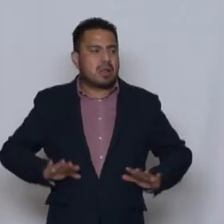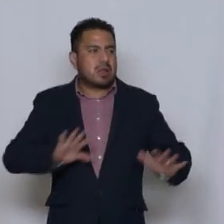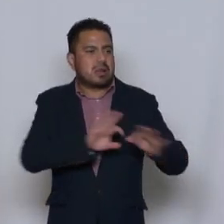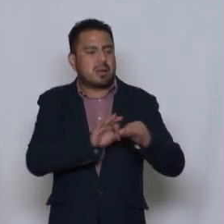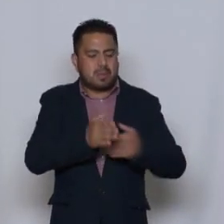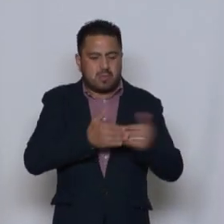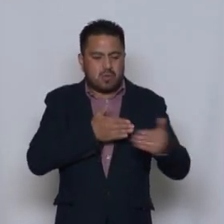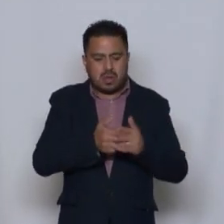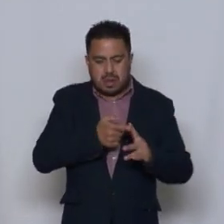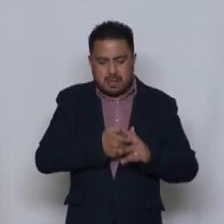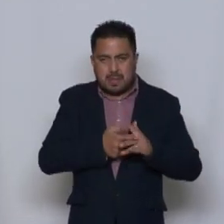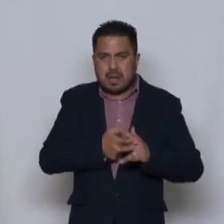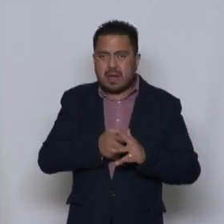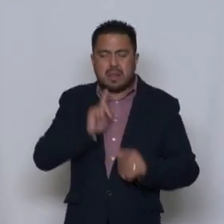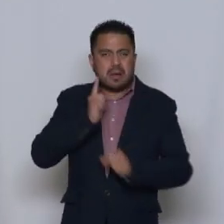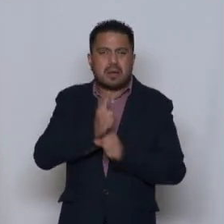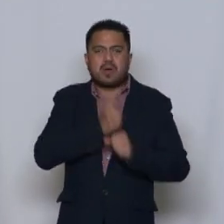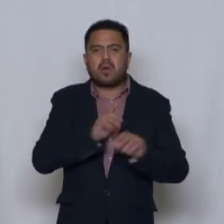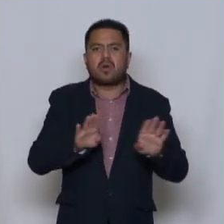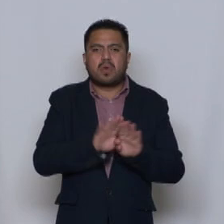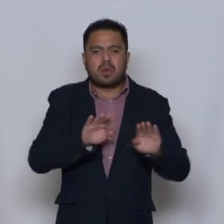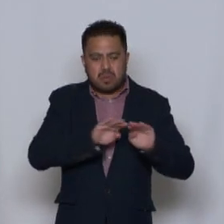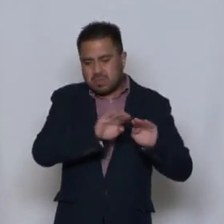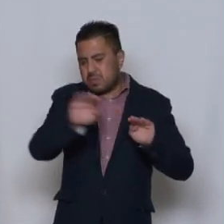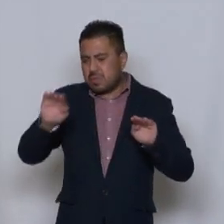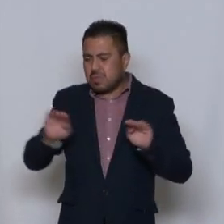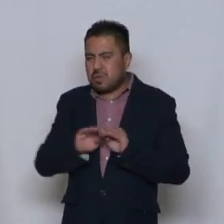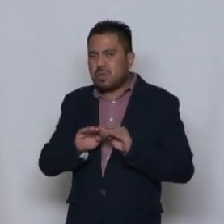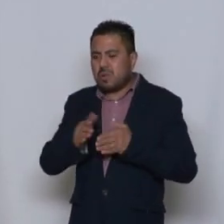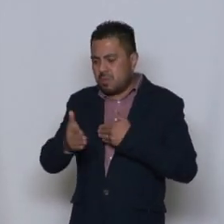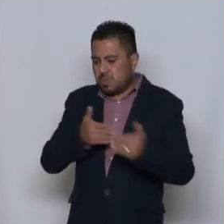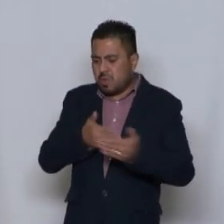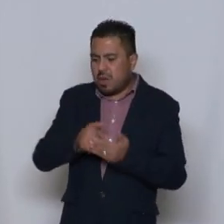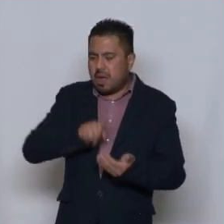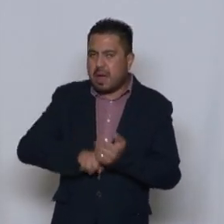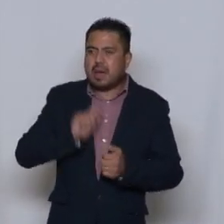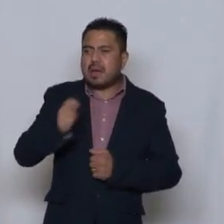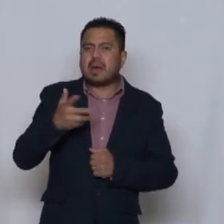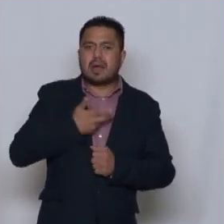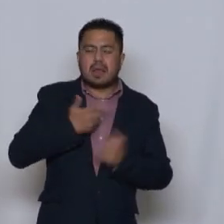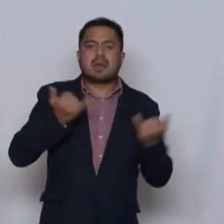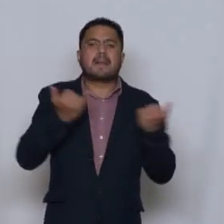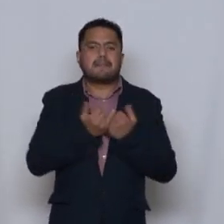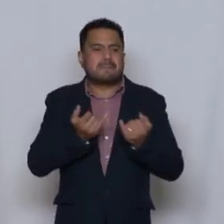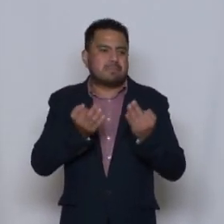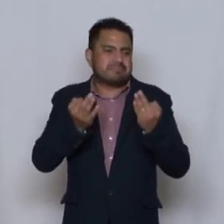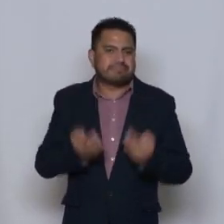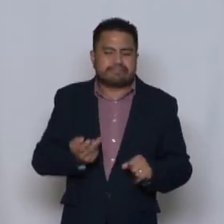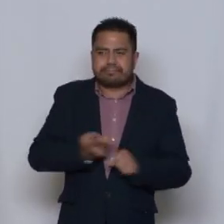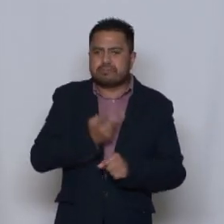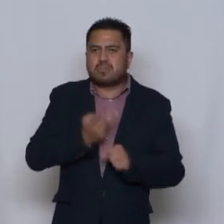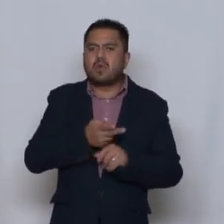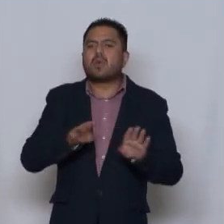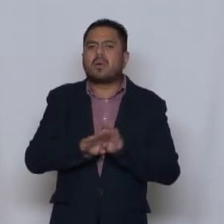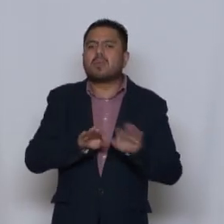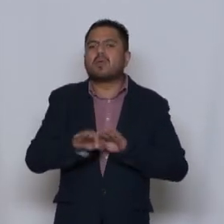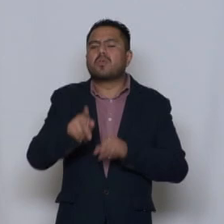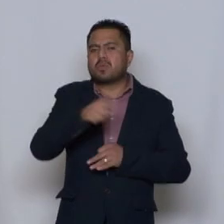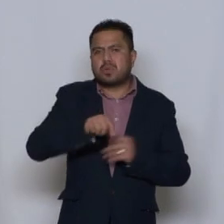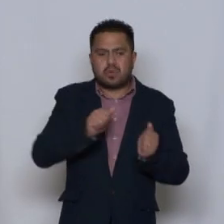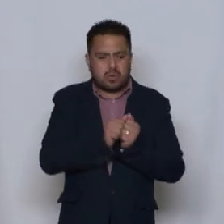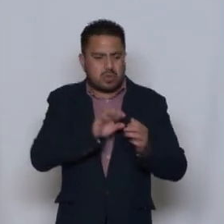modelo matemático y ver en qué forma empatan uno con el otro, ¿no? Tenemos el modelo, pero también tenemos lo que realmente sucede. ¿Cómo trabajan ustedes con